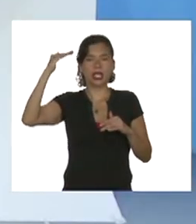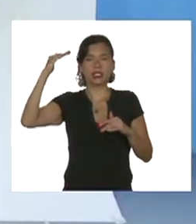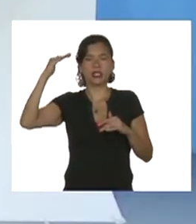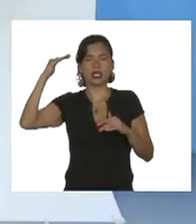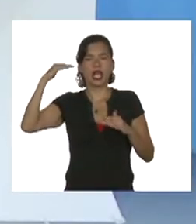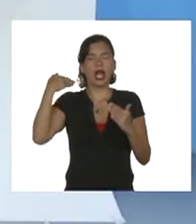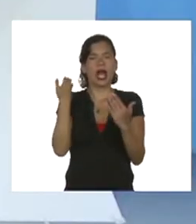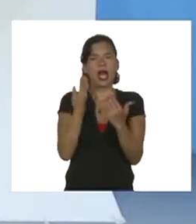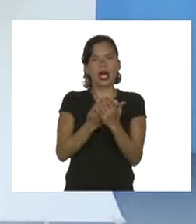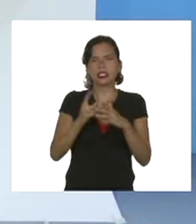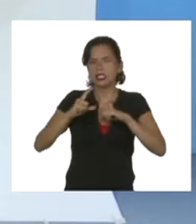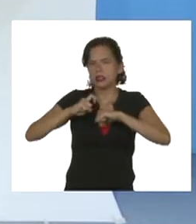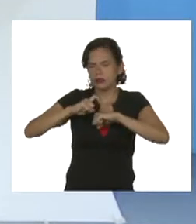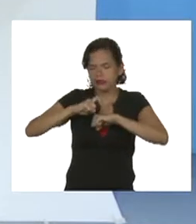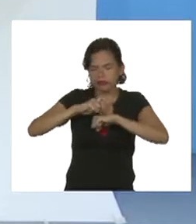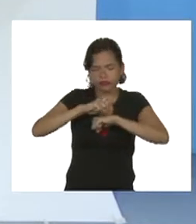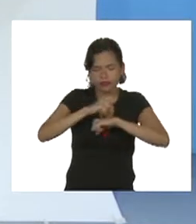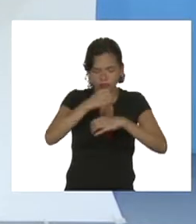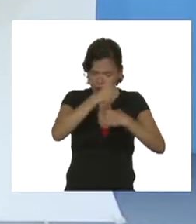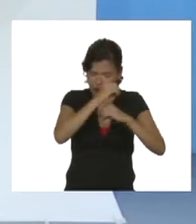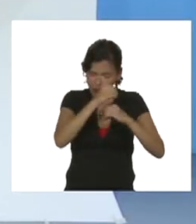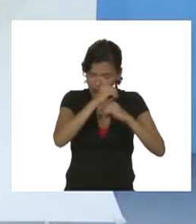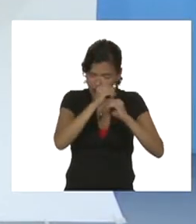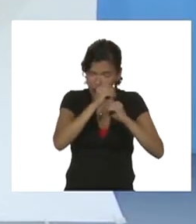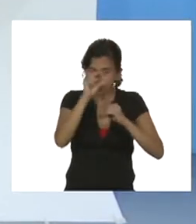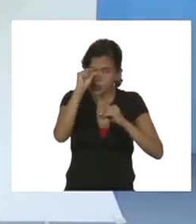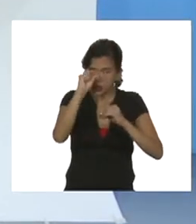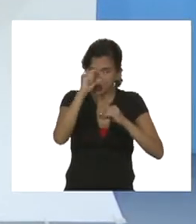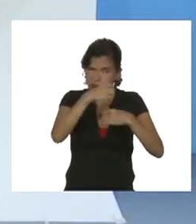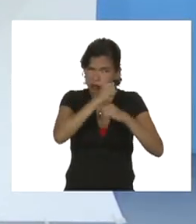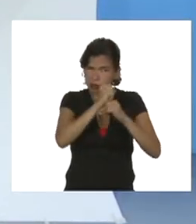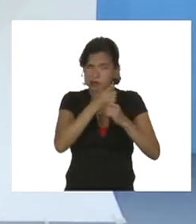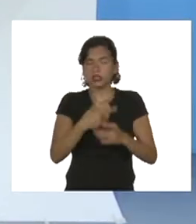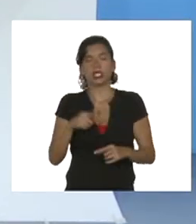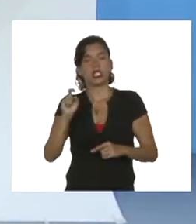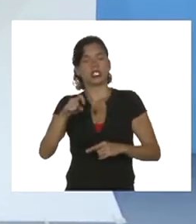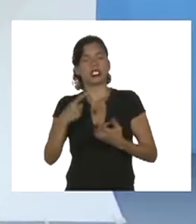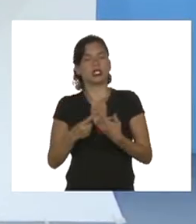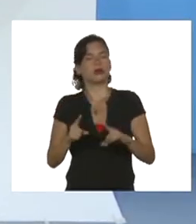hasta los organismos más microscópicos, que necesitamos